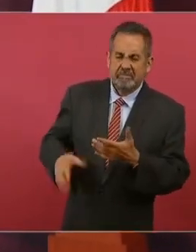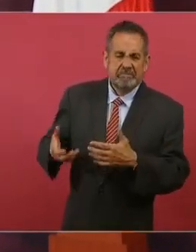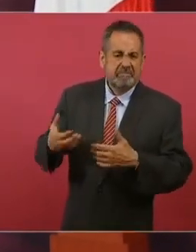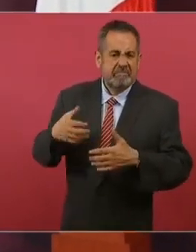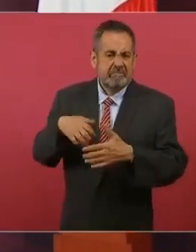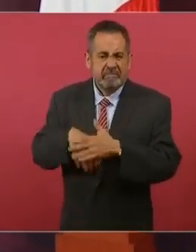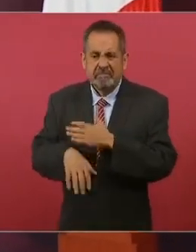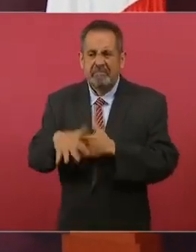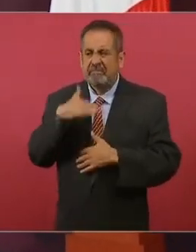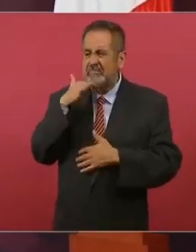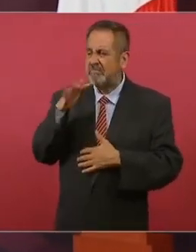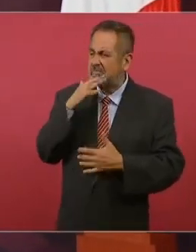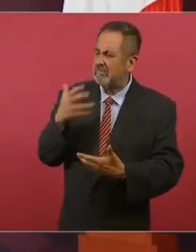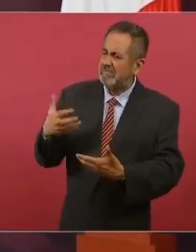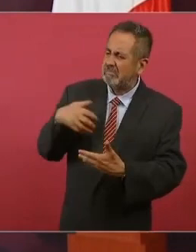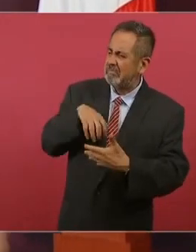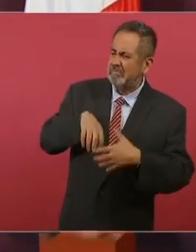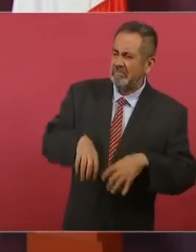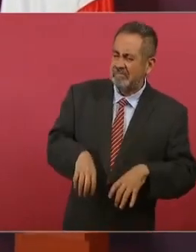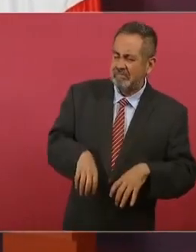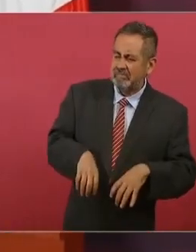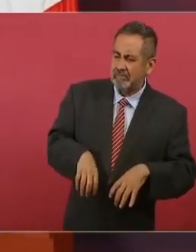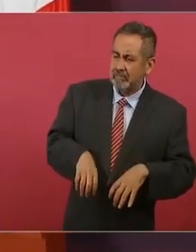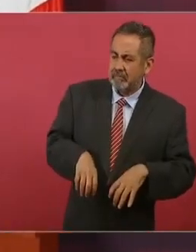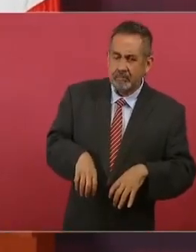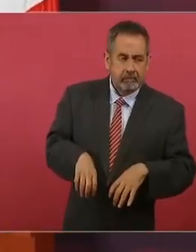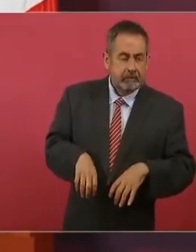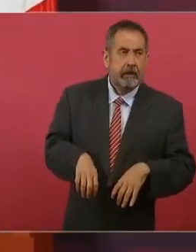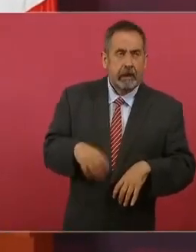de la corrupción? No,